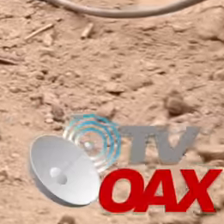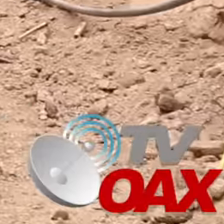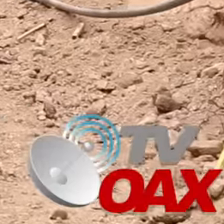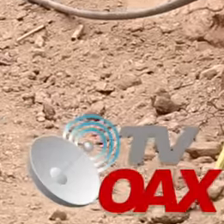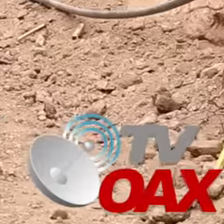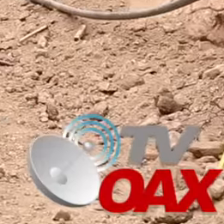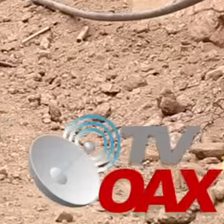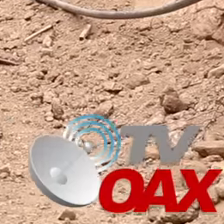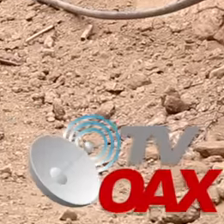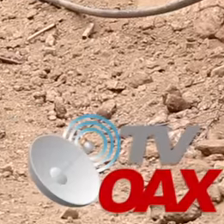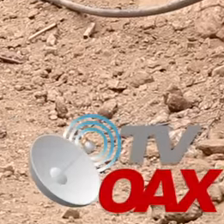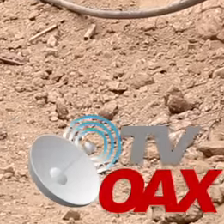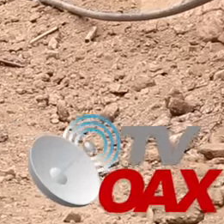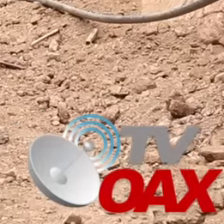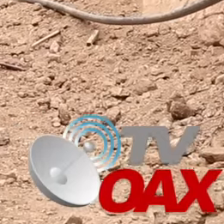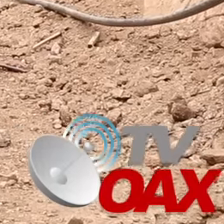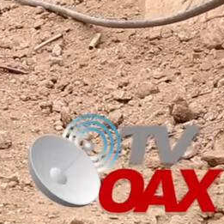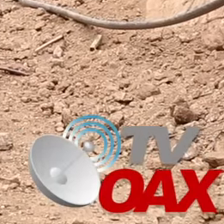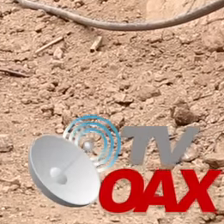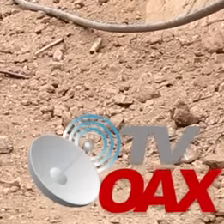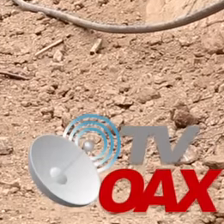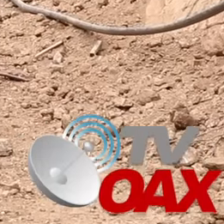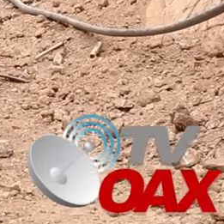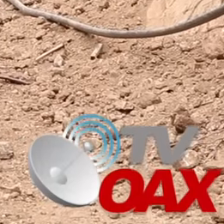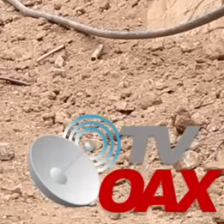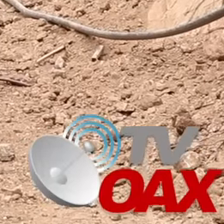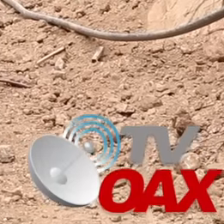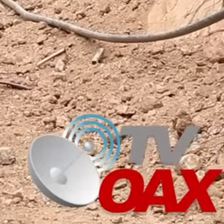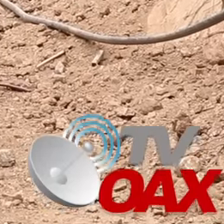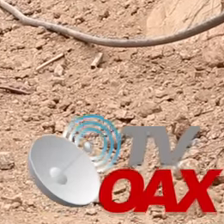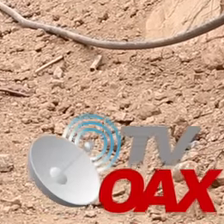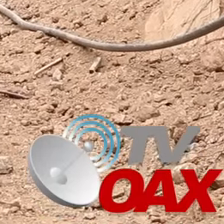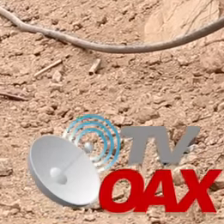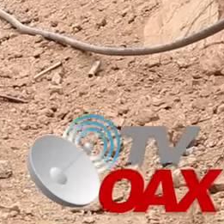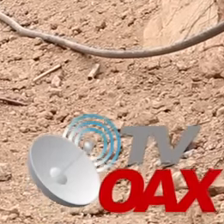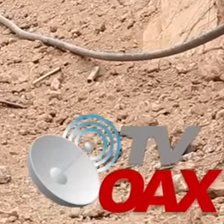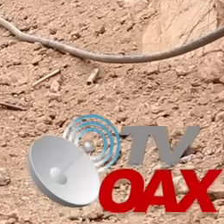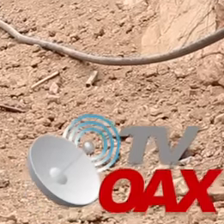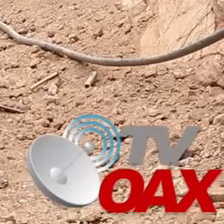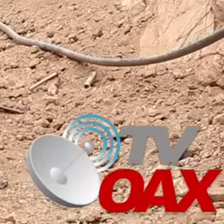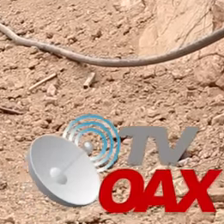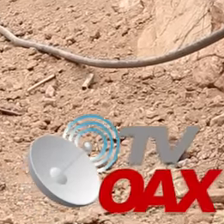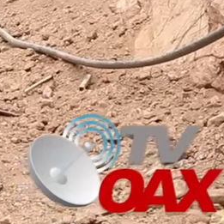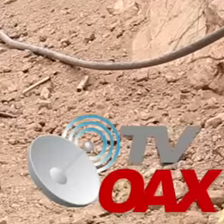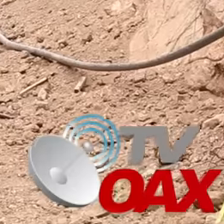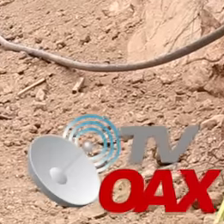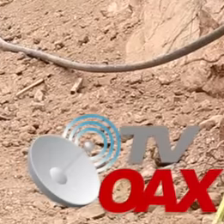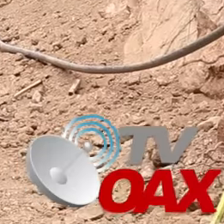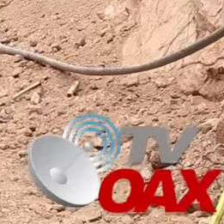tanto que se está replicando en varias comunidades de otros estados.